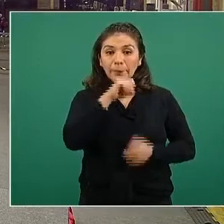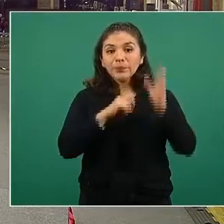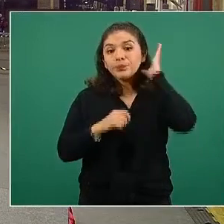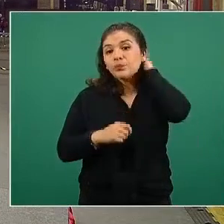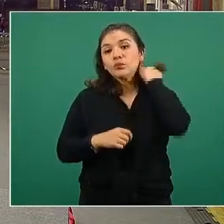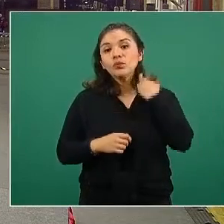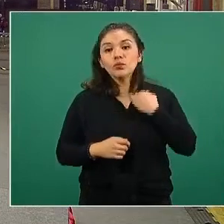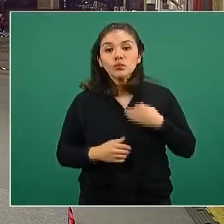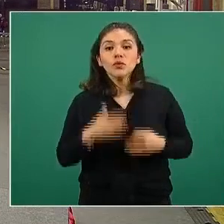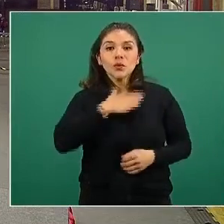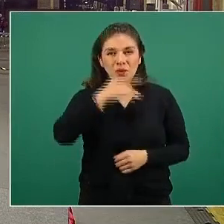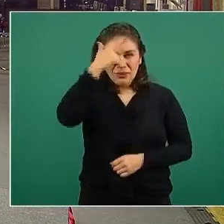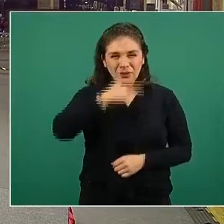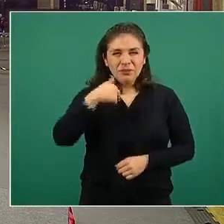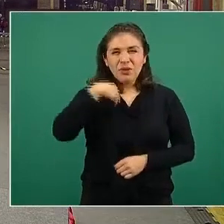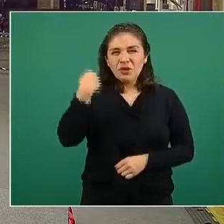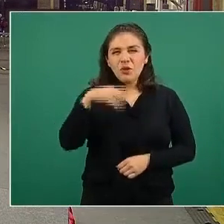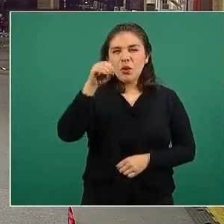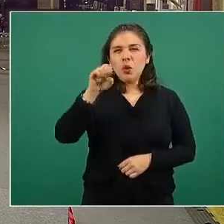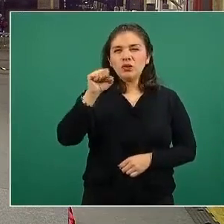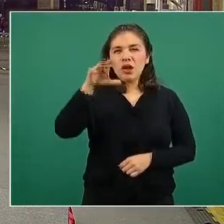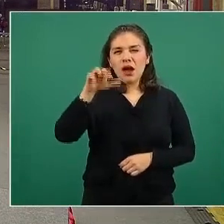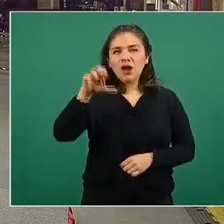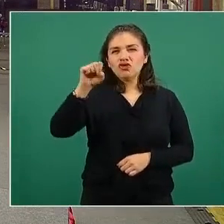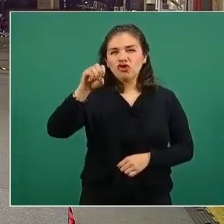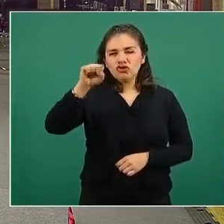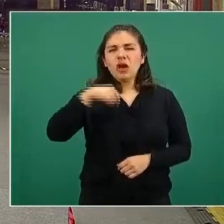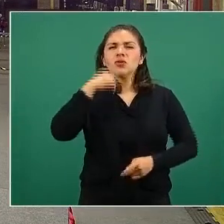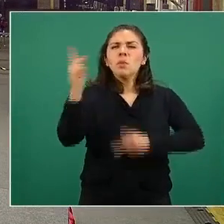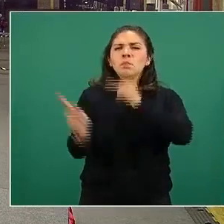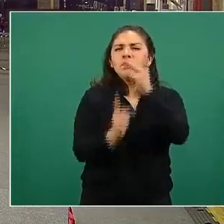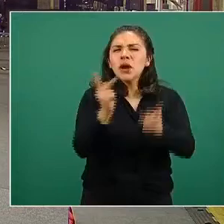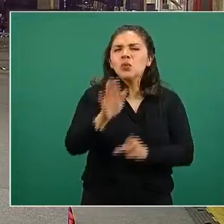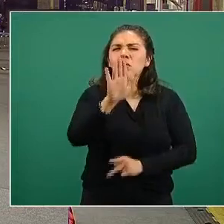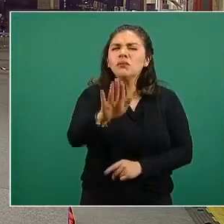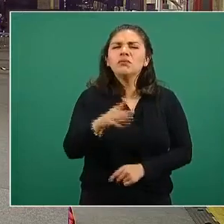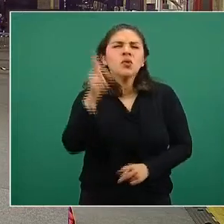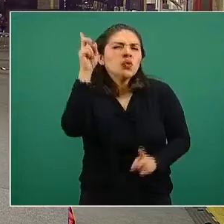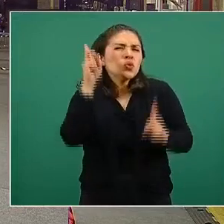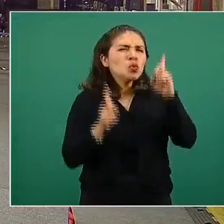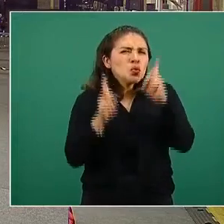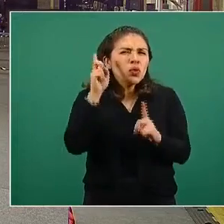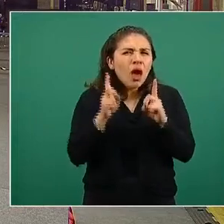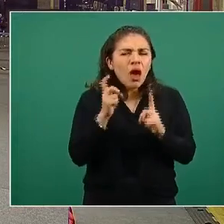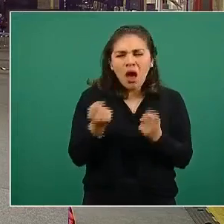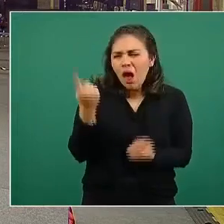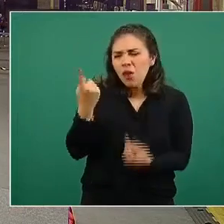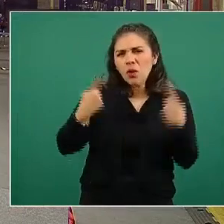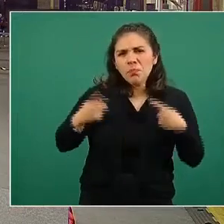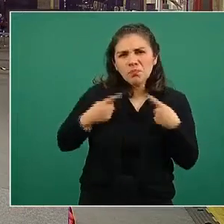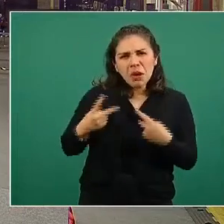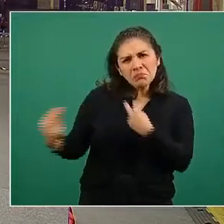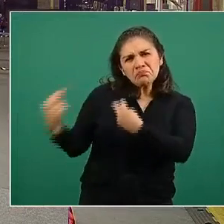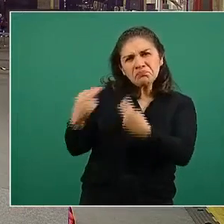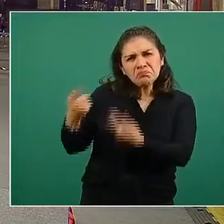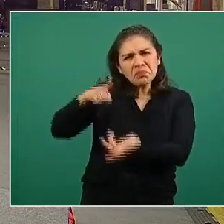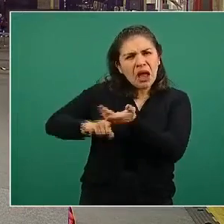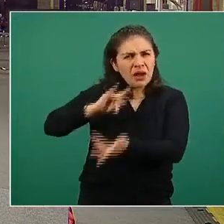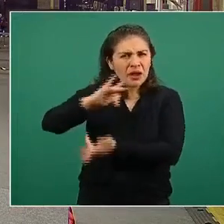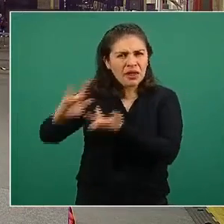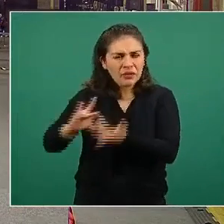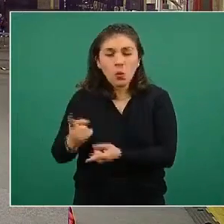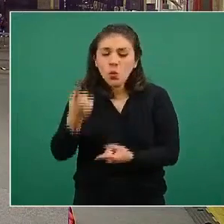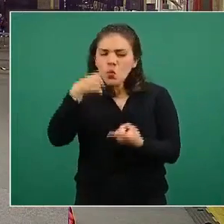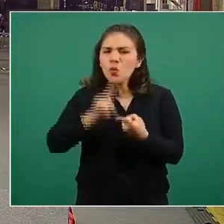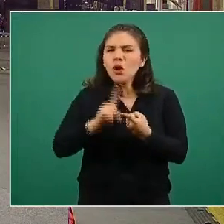Buenas noches, doctora Lomía. Oscar Sosa para Enrate Digital. Las preguntas son sobre unas dudas que tienen las personas que nos siguen en redes sociales.